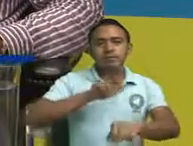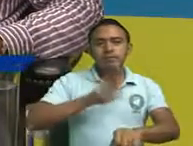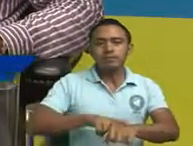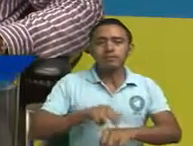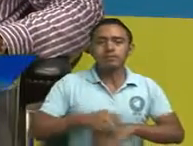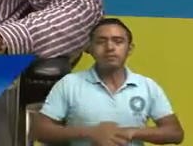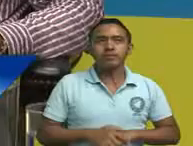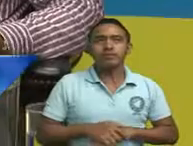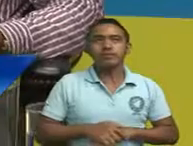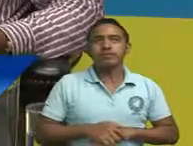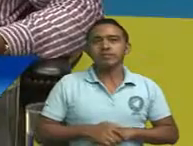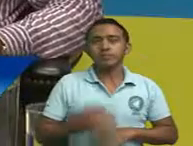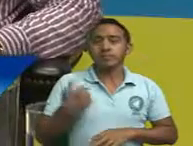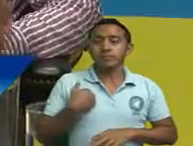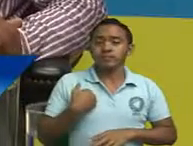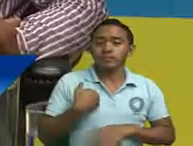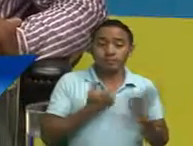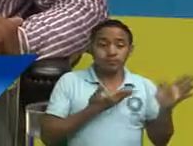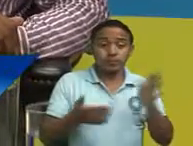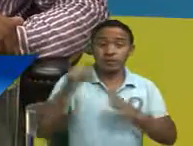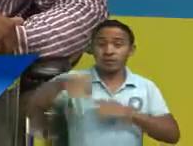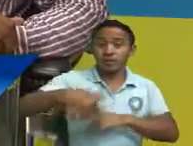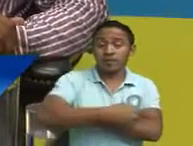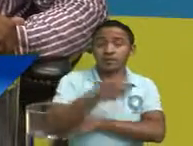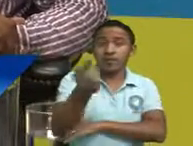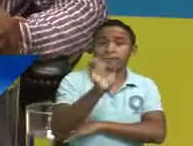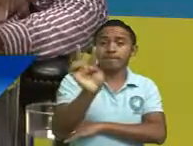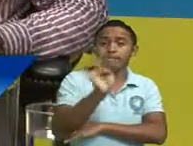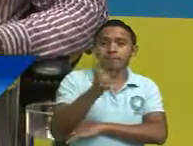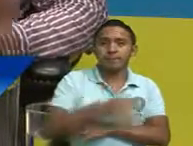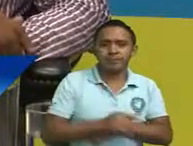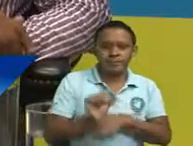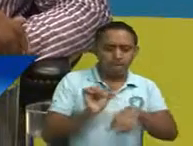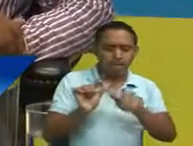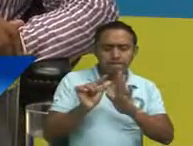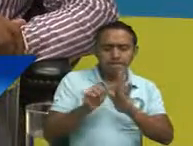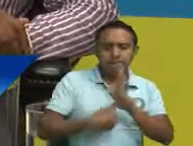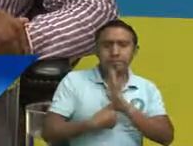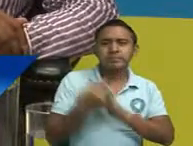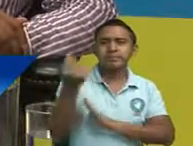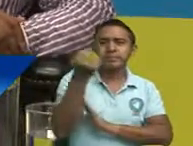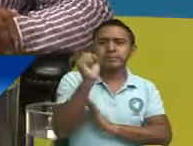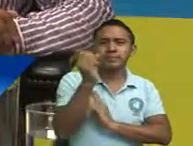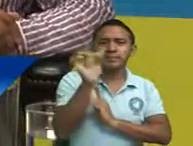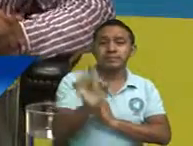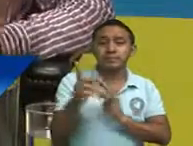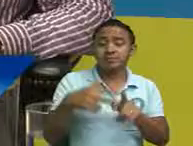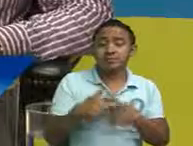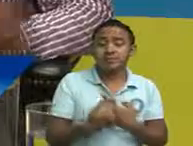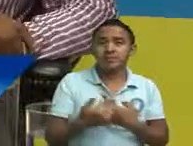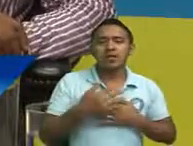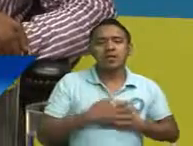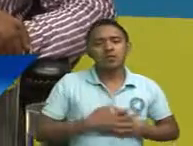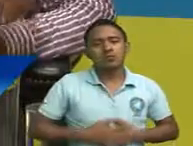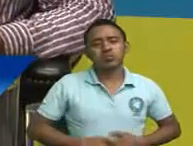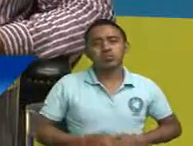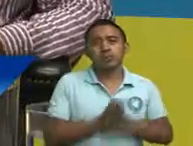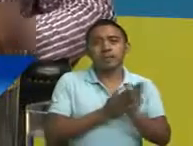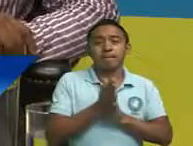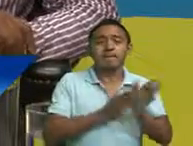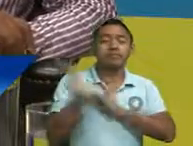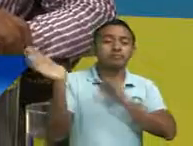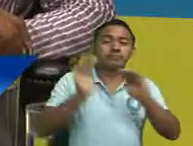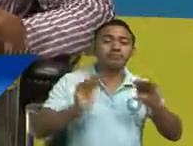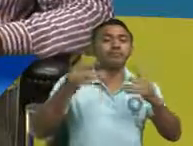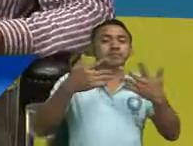Asamblea Nacional. Un viernes a pocas horas de iniciar un fin de semana agradable y espero que bendecidos